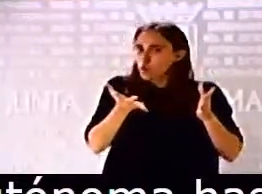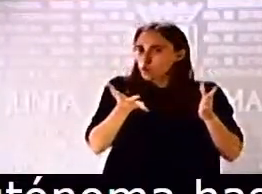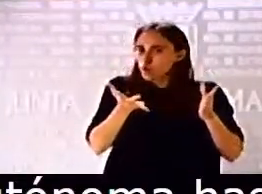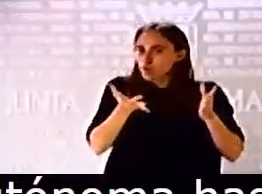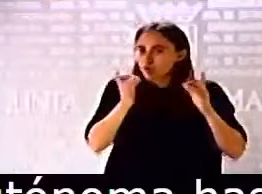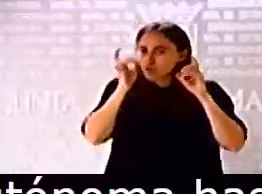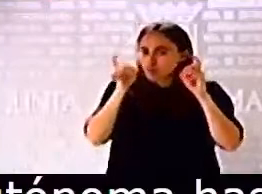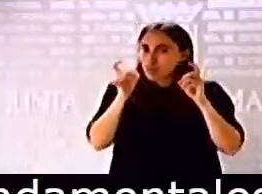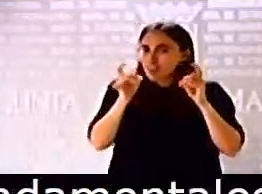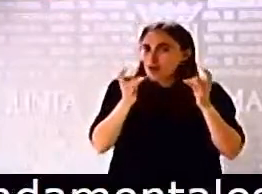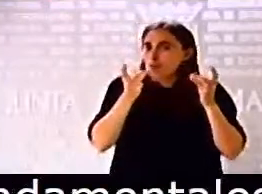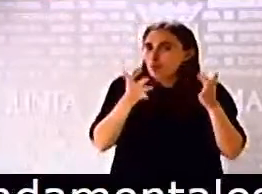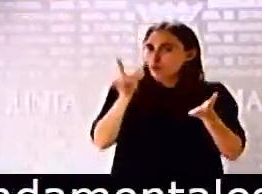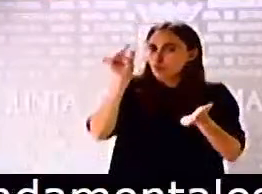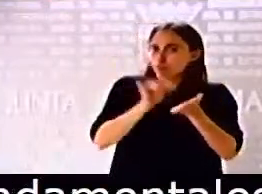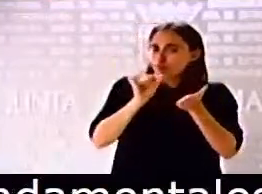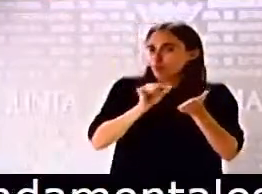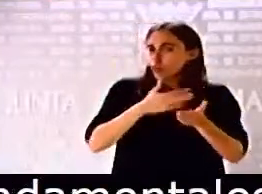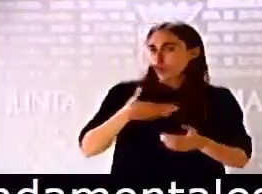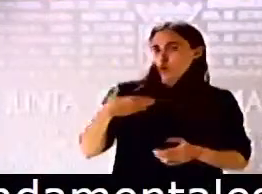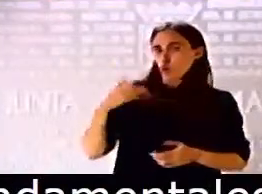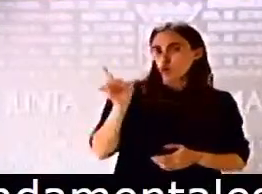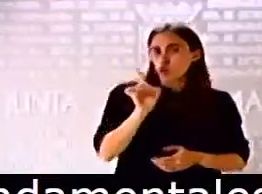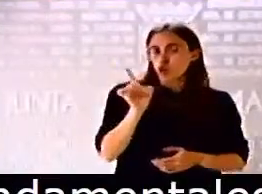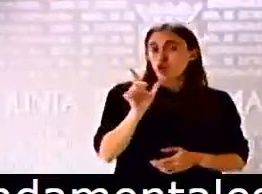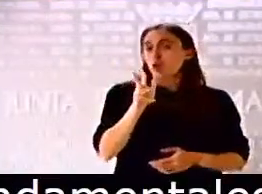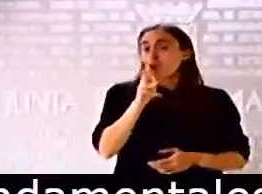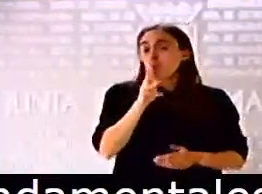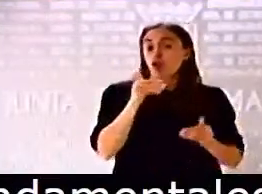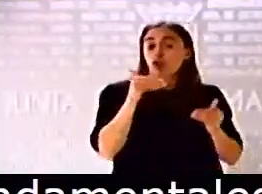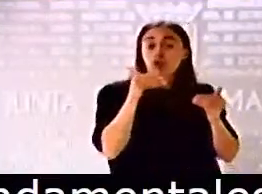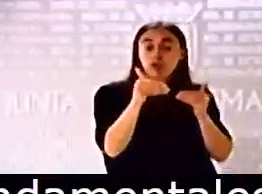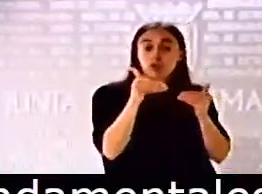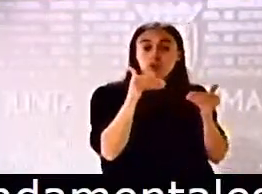Sabemos que de cara a poder abrir